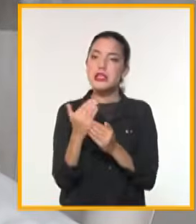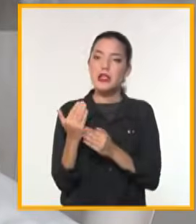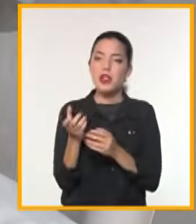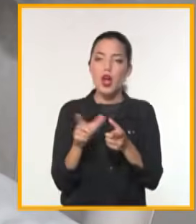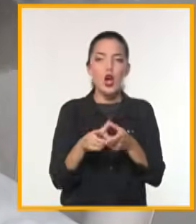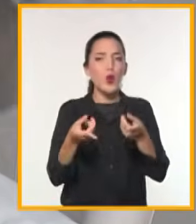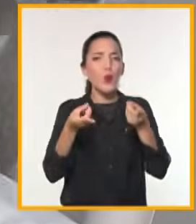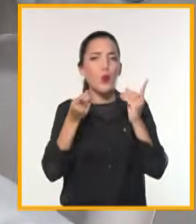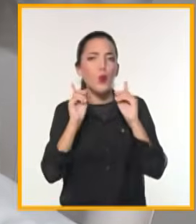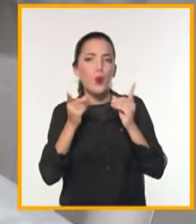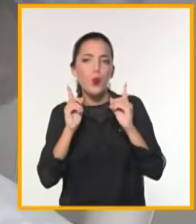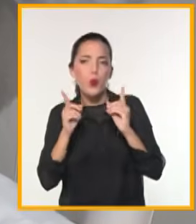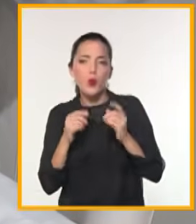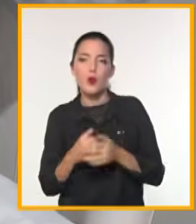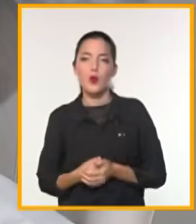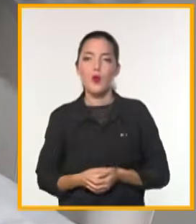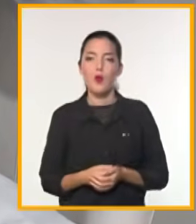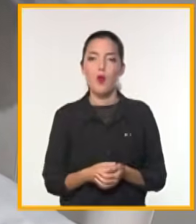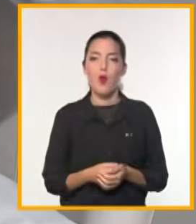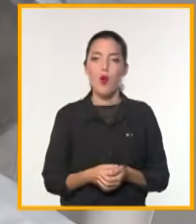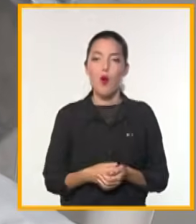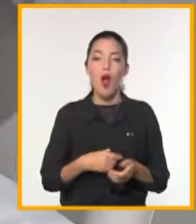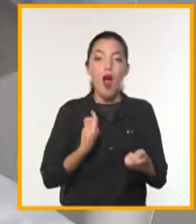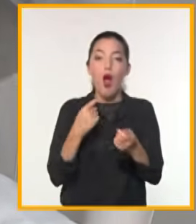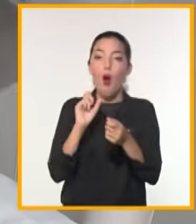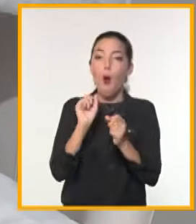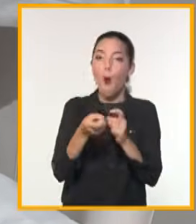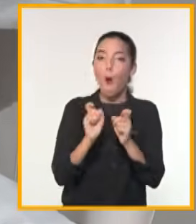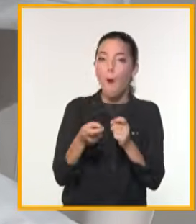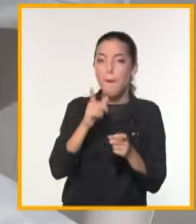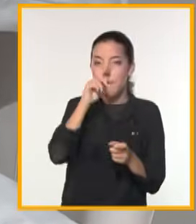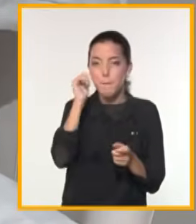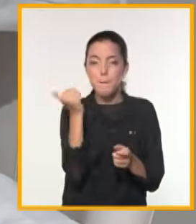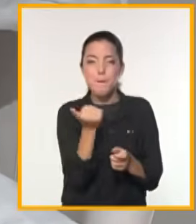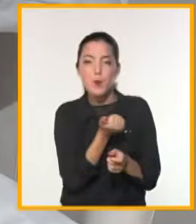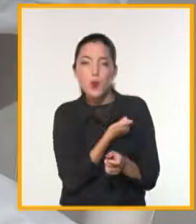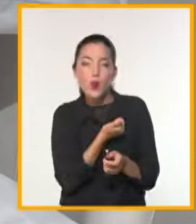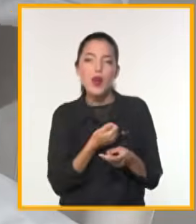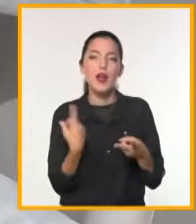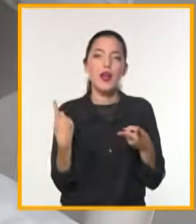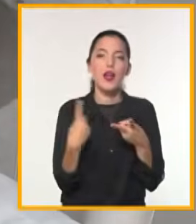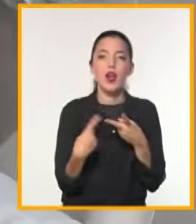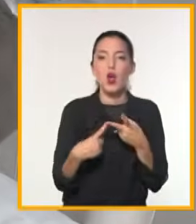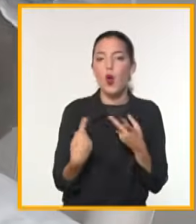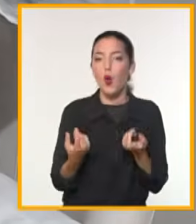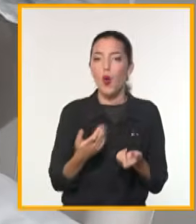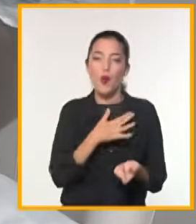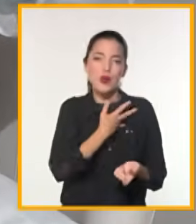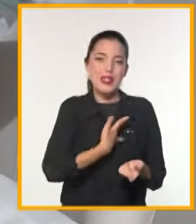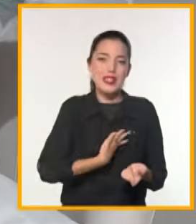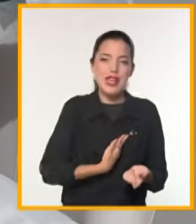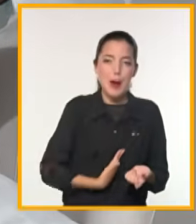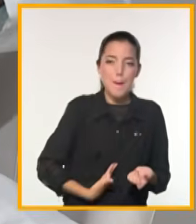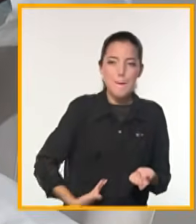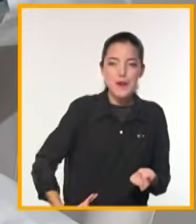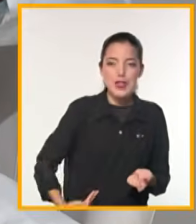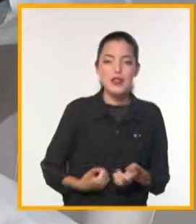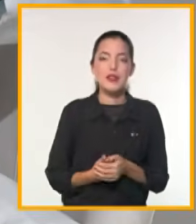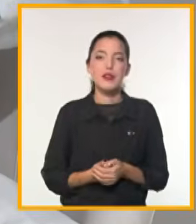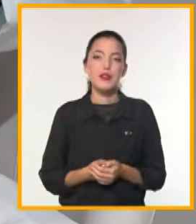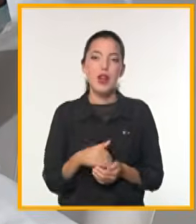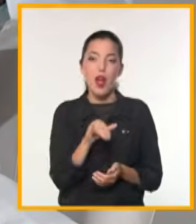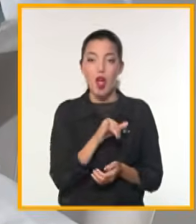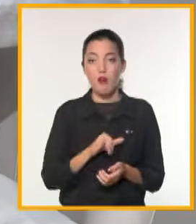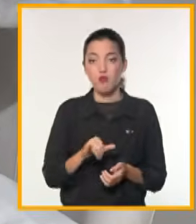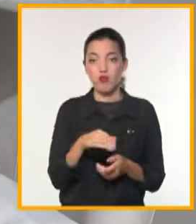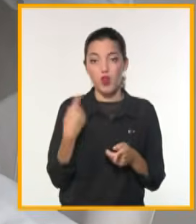compramos puerco, hicimos cerveza, y de allá para acá siempre hemos seguido ya unidos. Ya Emiliano y Elia fallecieron,